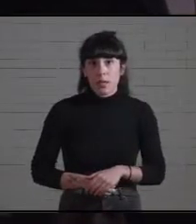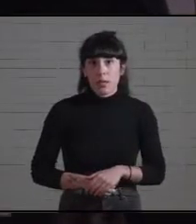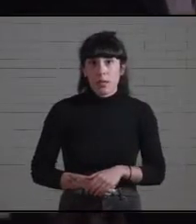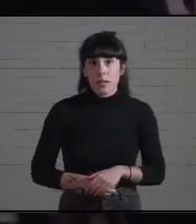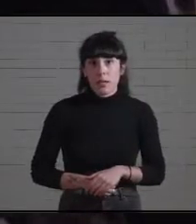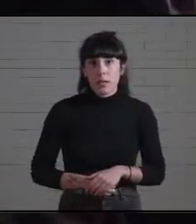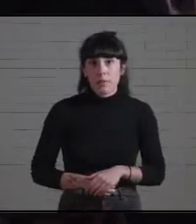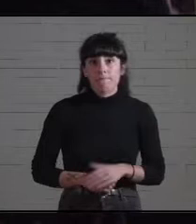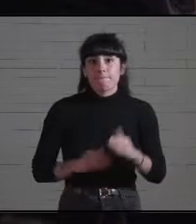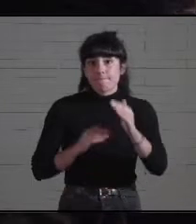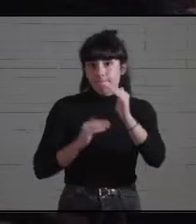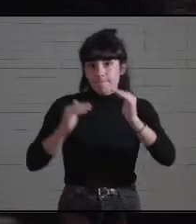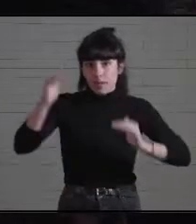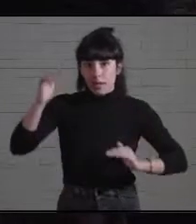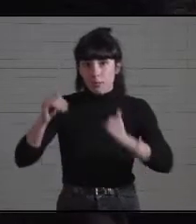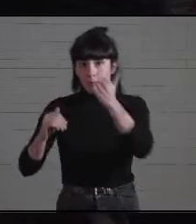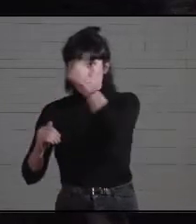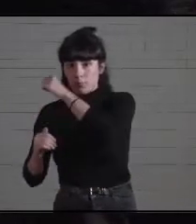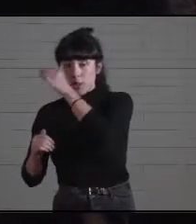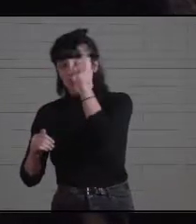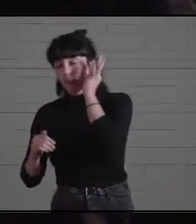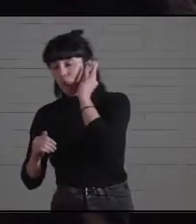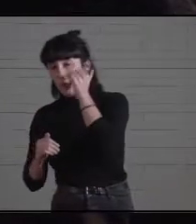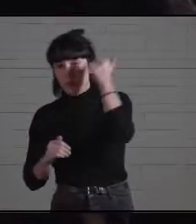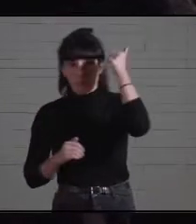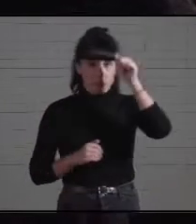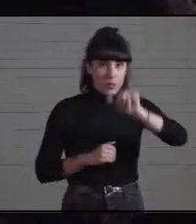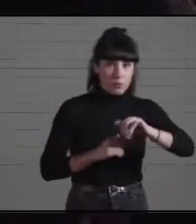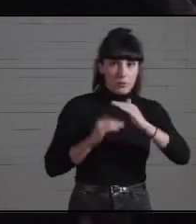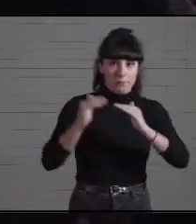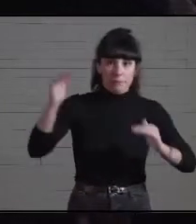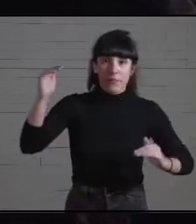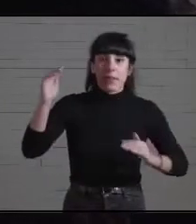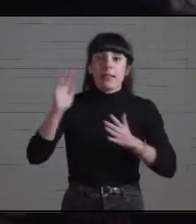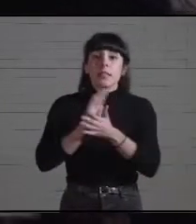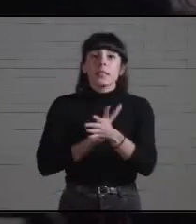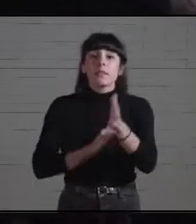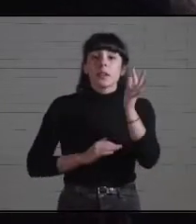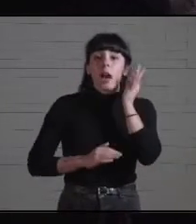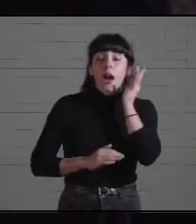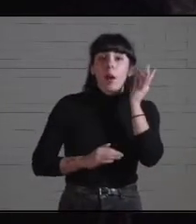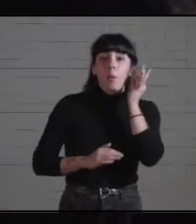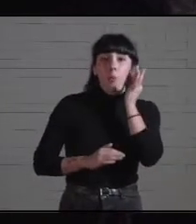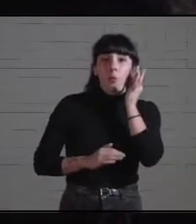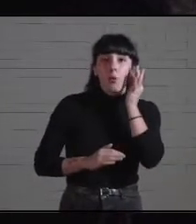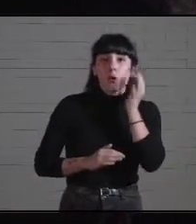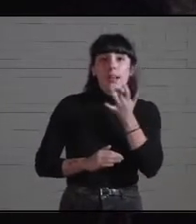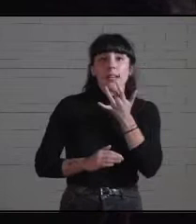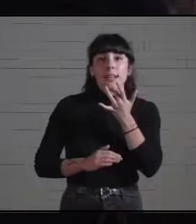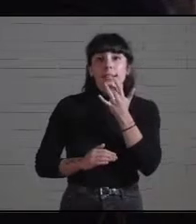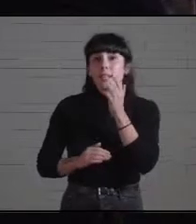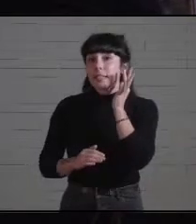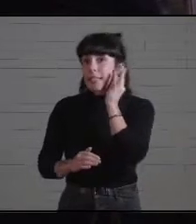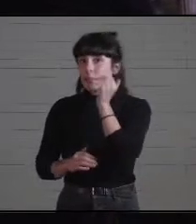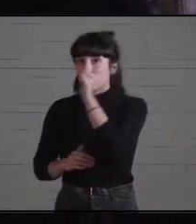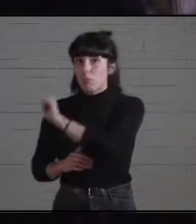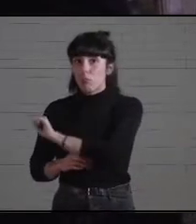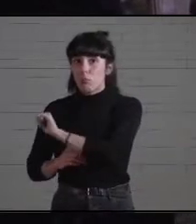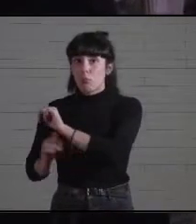las brechas de género son sobre todo muy importantes entre las mujeres con niveles educativos